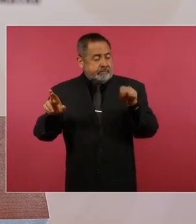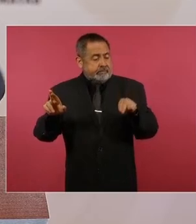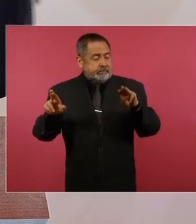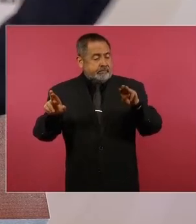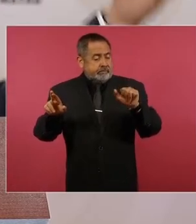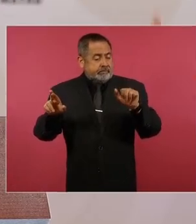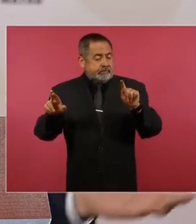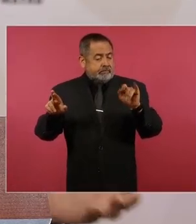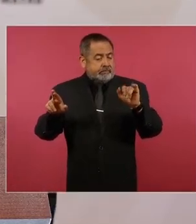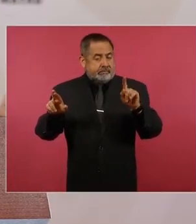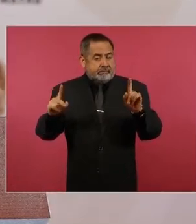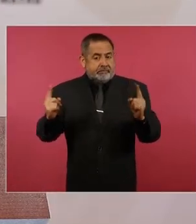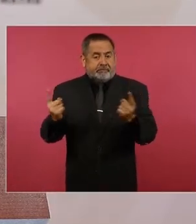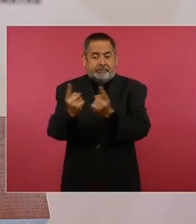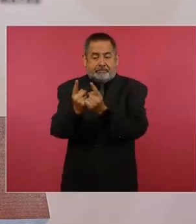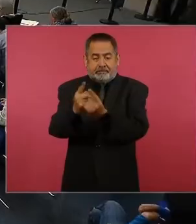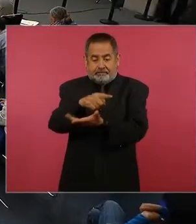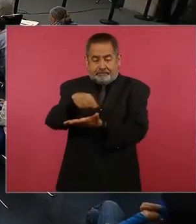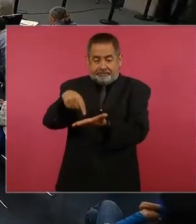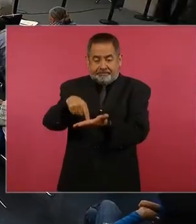para liberar